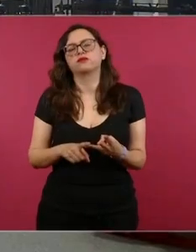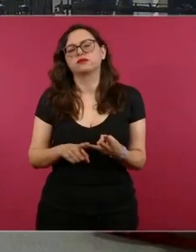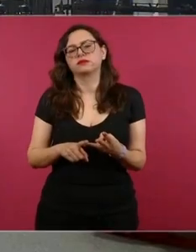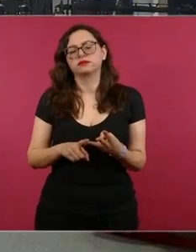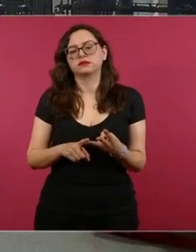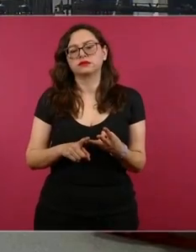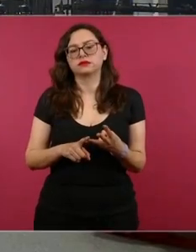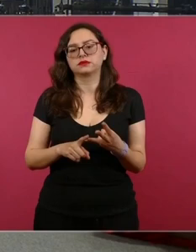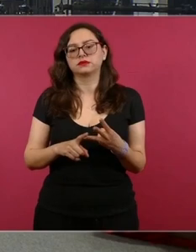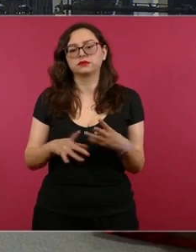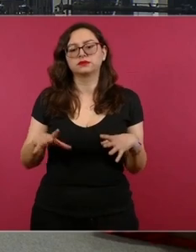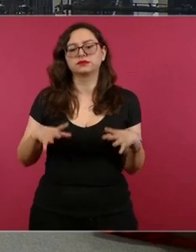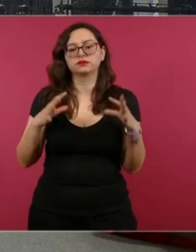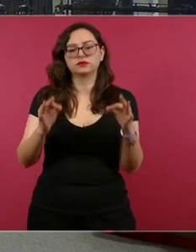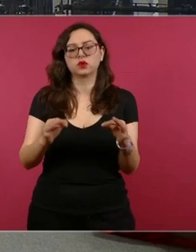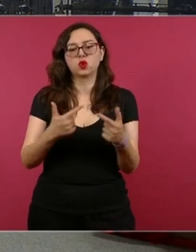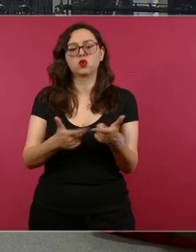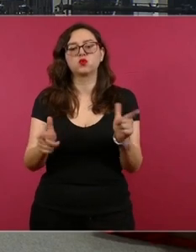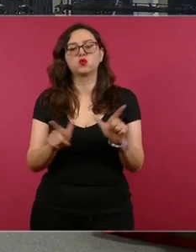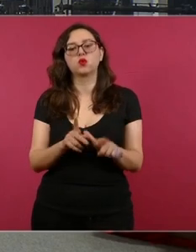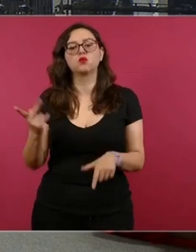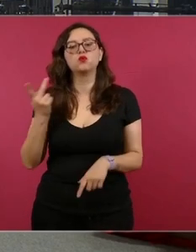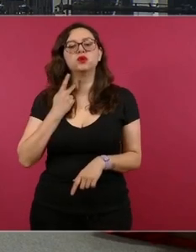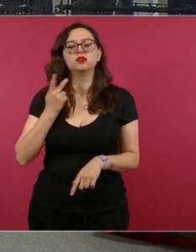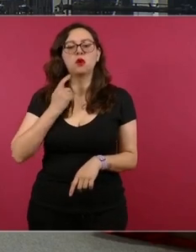la fundación del Partido Comunista,